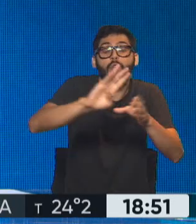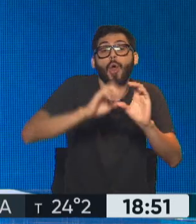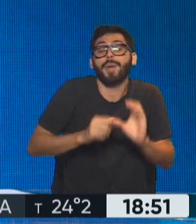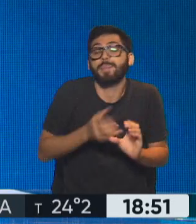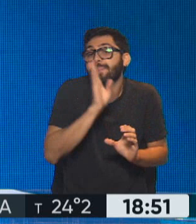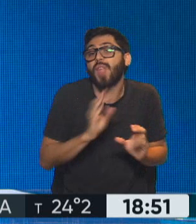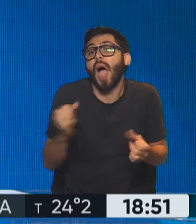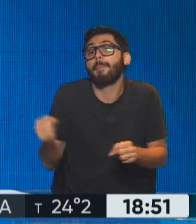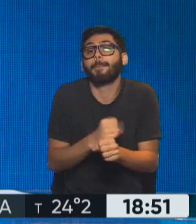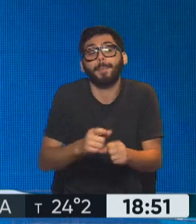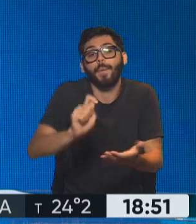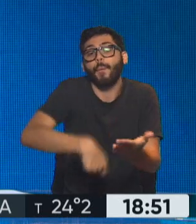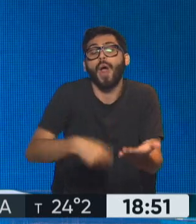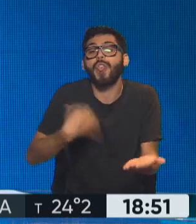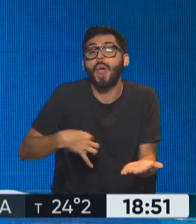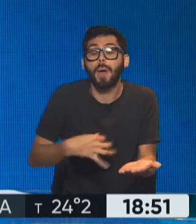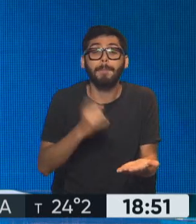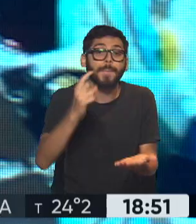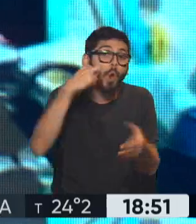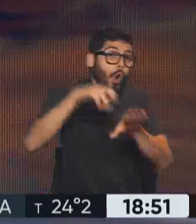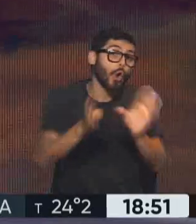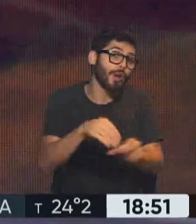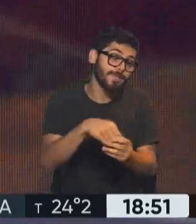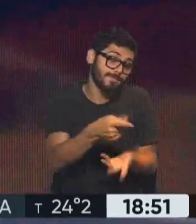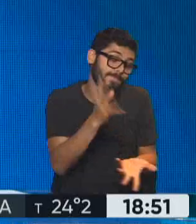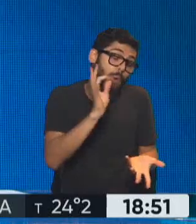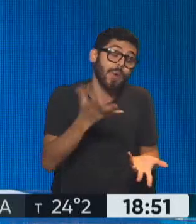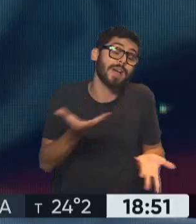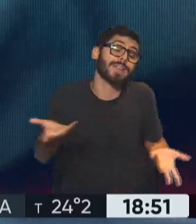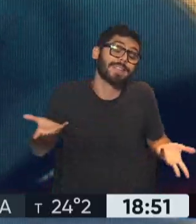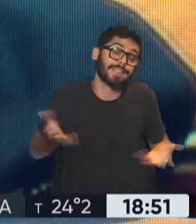aprobarlo, pero siempre, viste cómo es el Congreso adentro. Gracias, Nico. Por favor. Así seguimos.